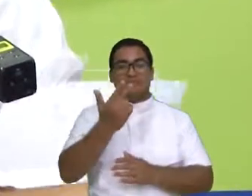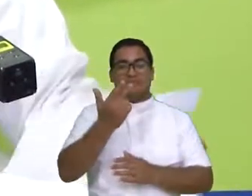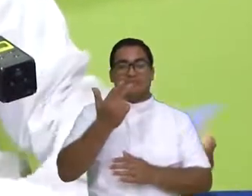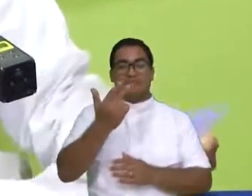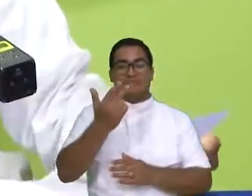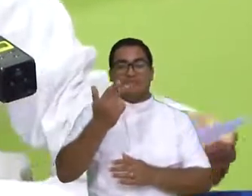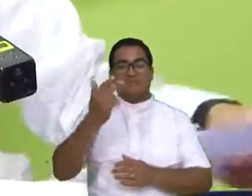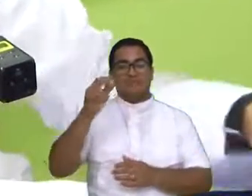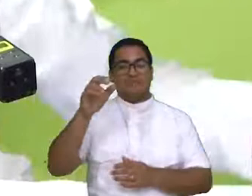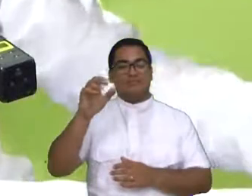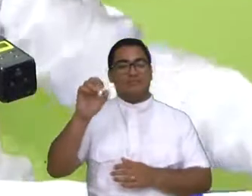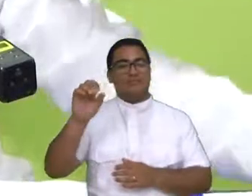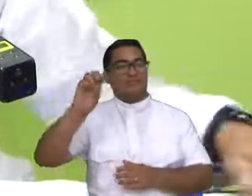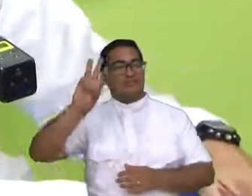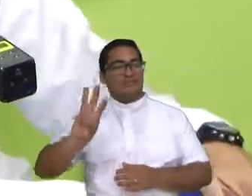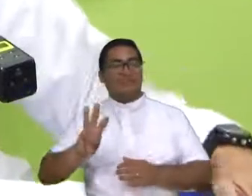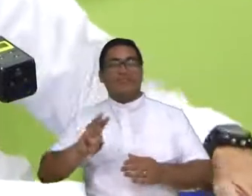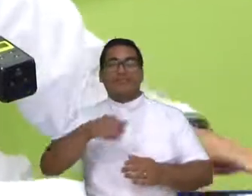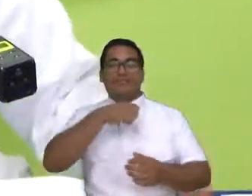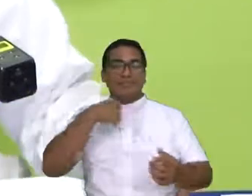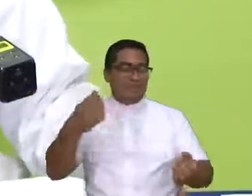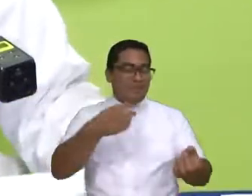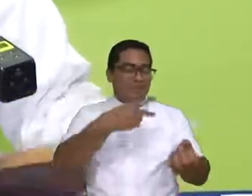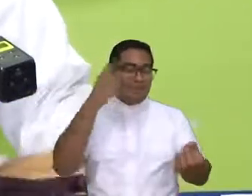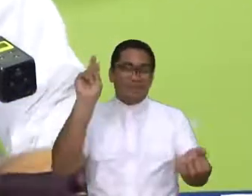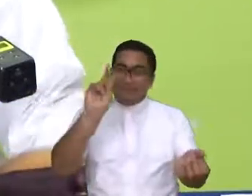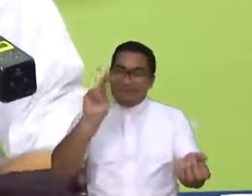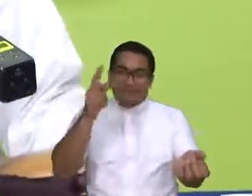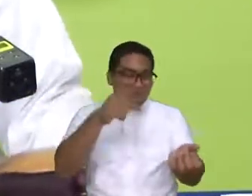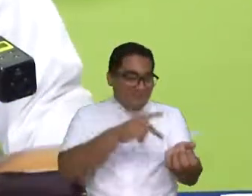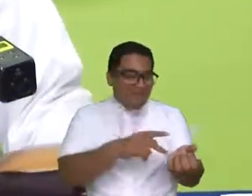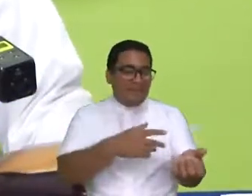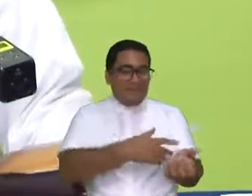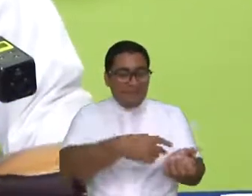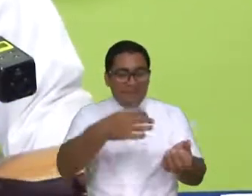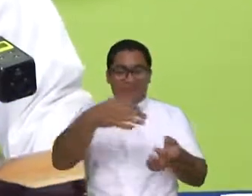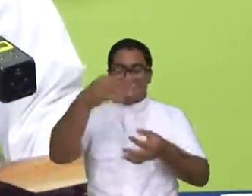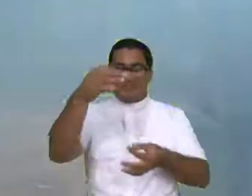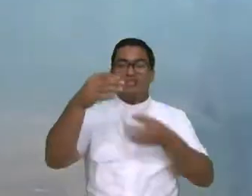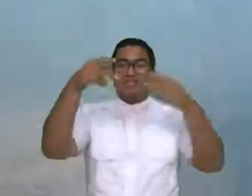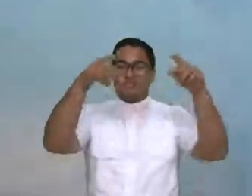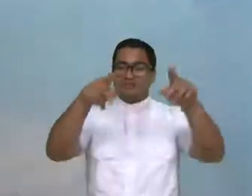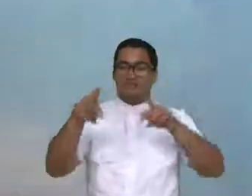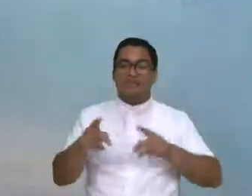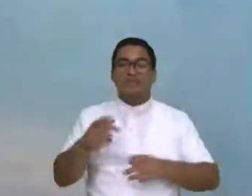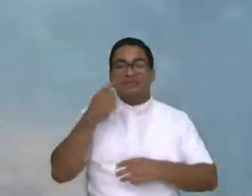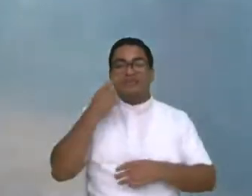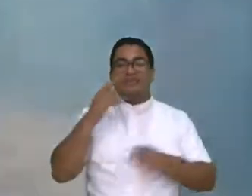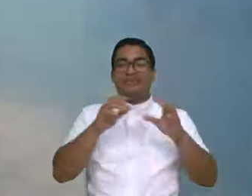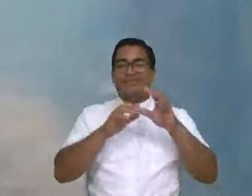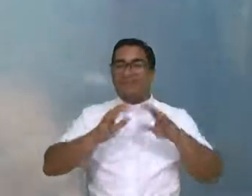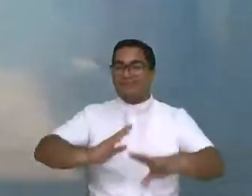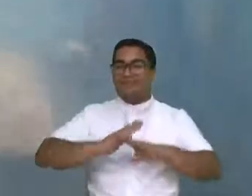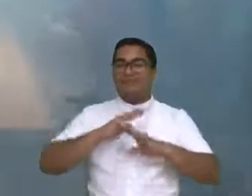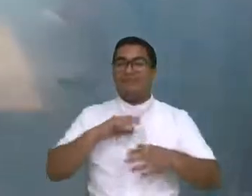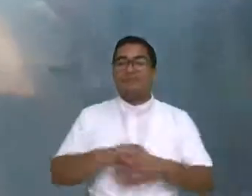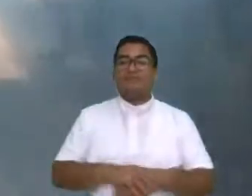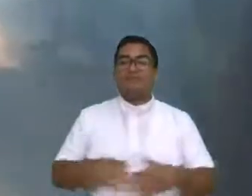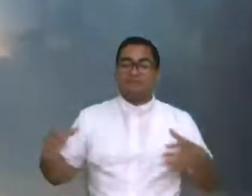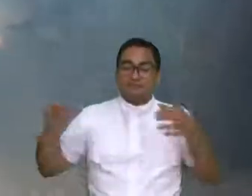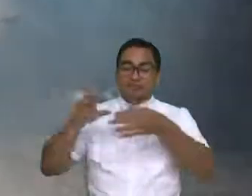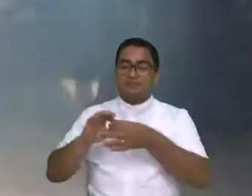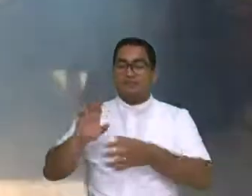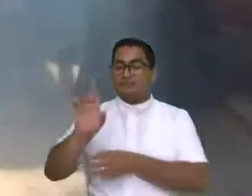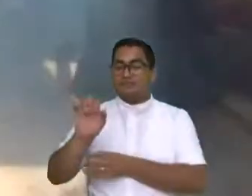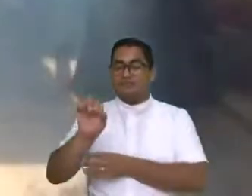7.803 pruebas de VIH a población clave y población en general. Junto con la red comunitaria, el